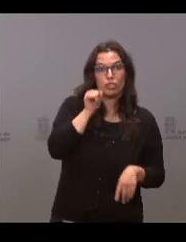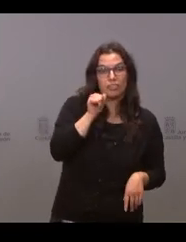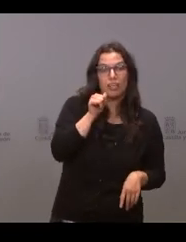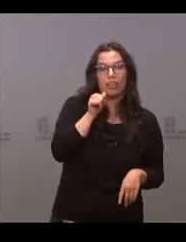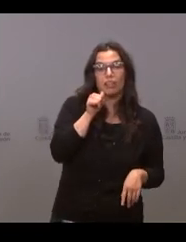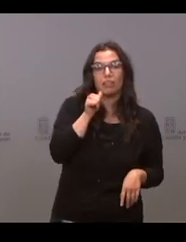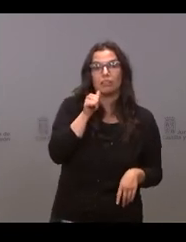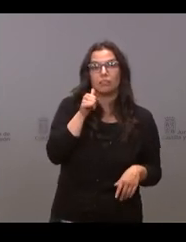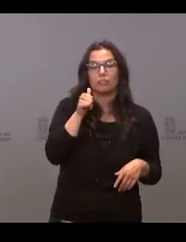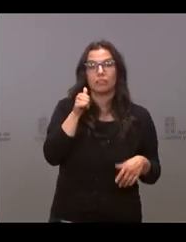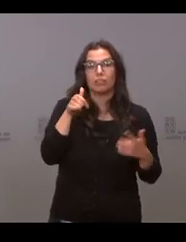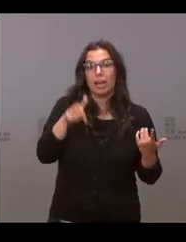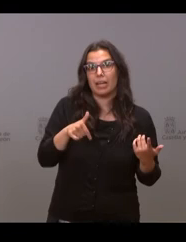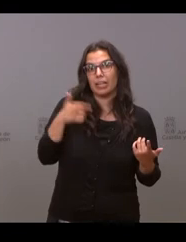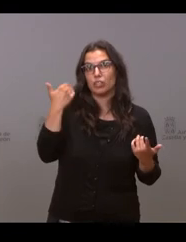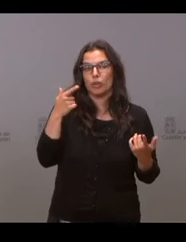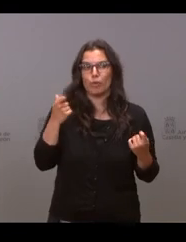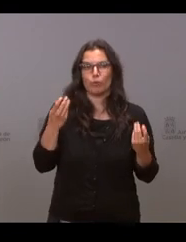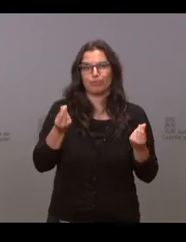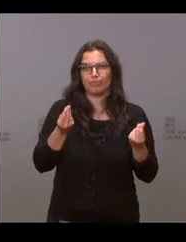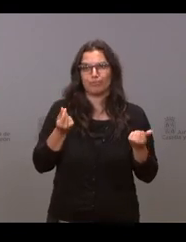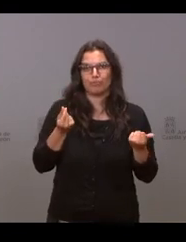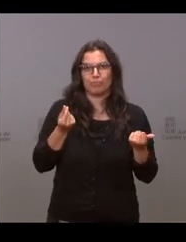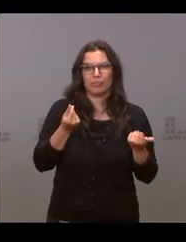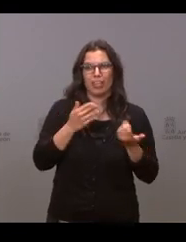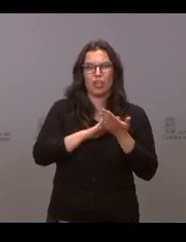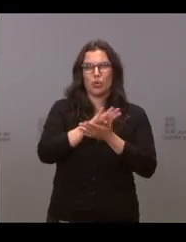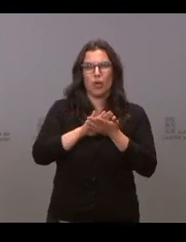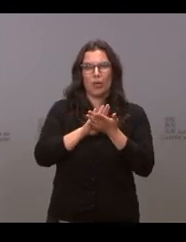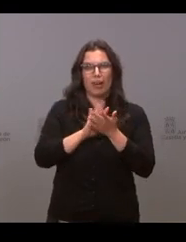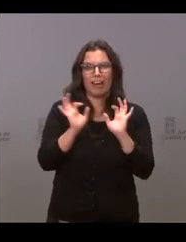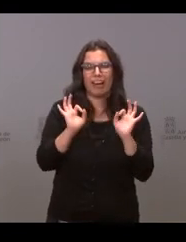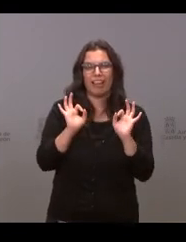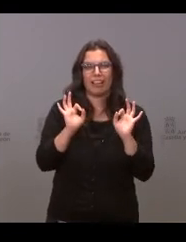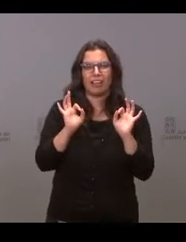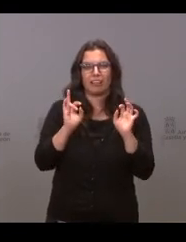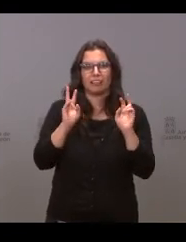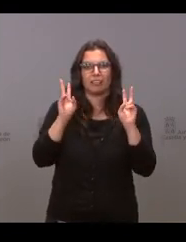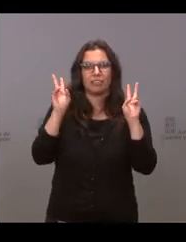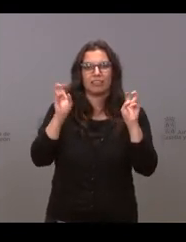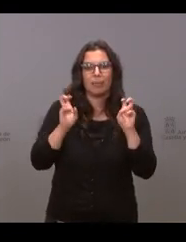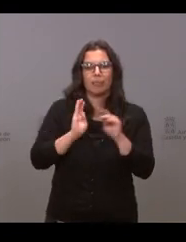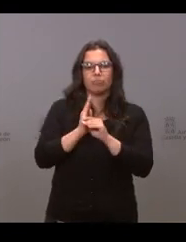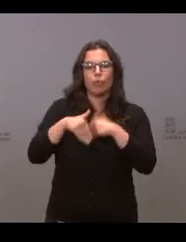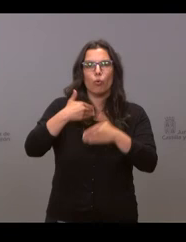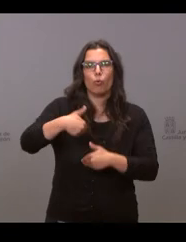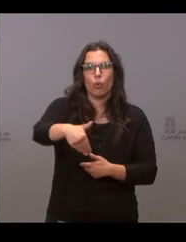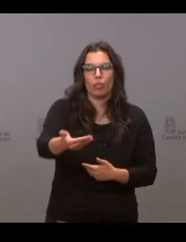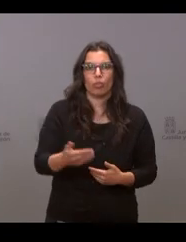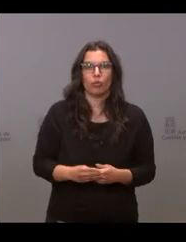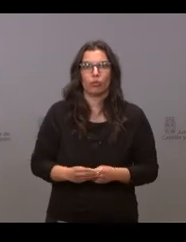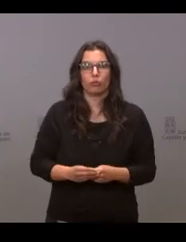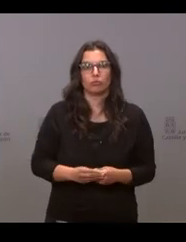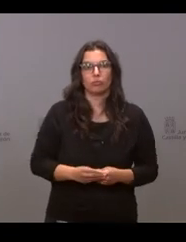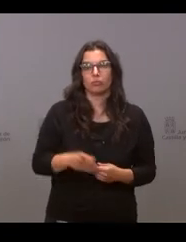dejó a quien soy un poco frío que no hubiera ninguna referencia a cuando sea salir les van a poder ponerse en marcha una valoración de